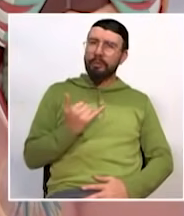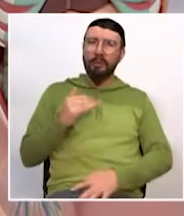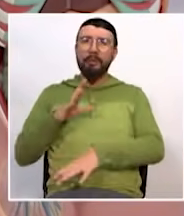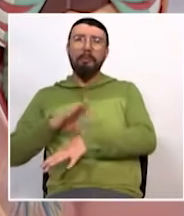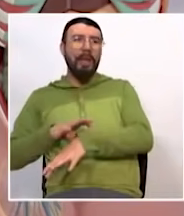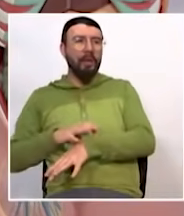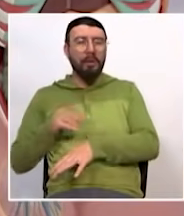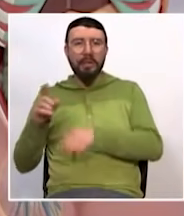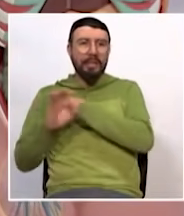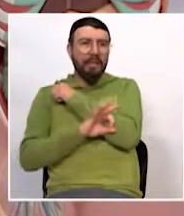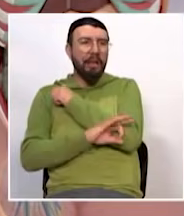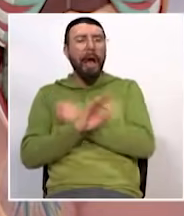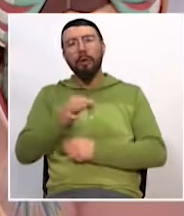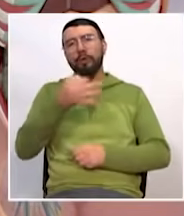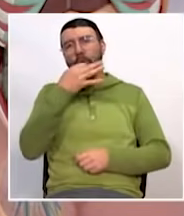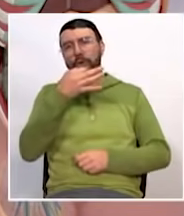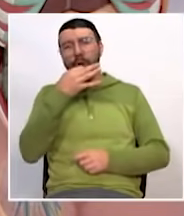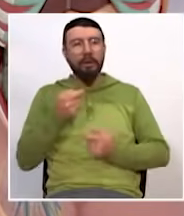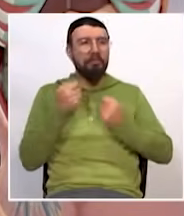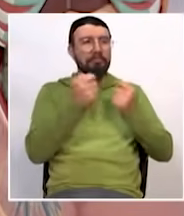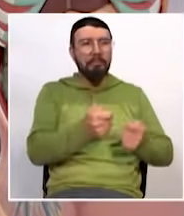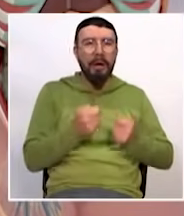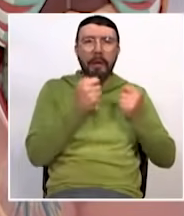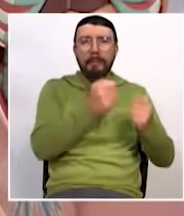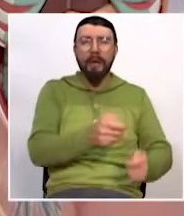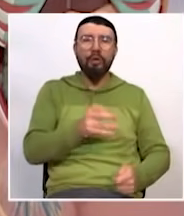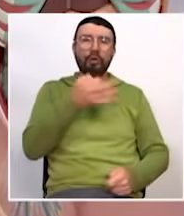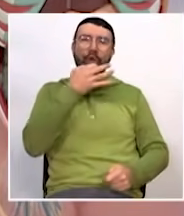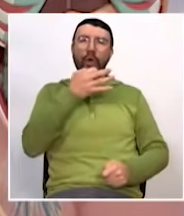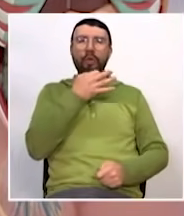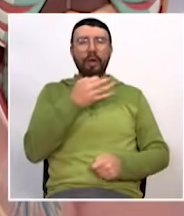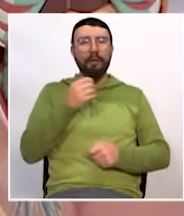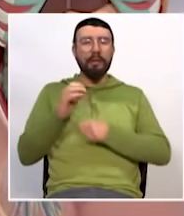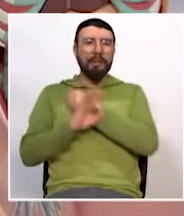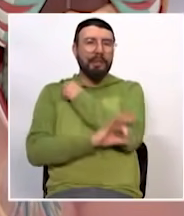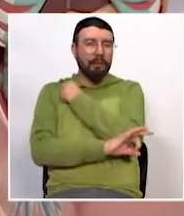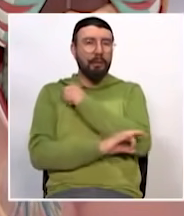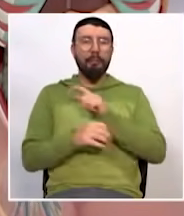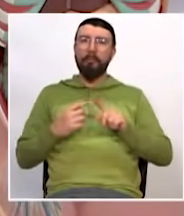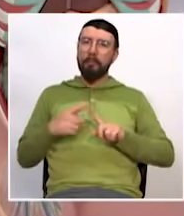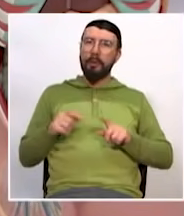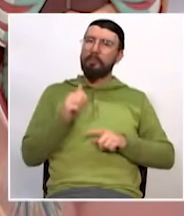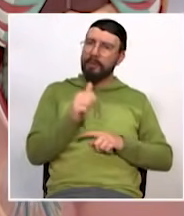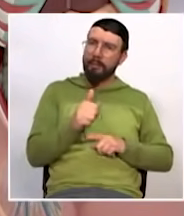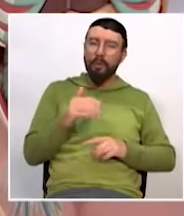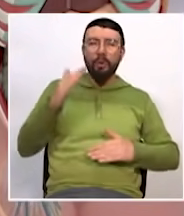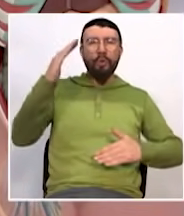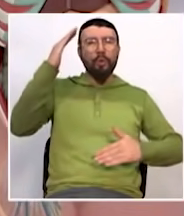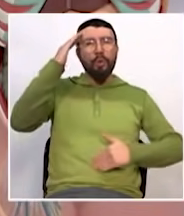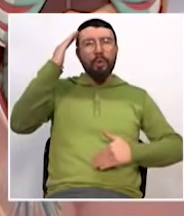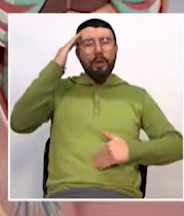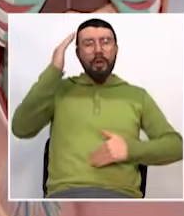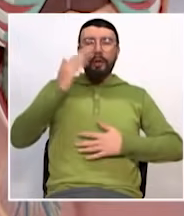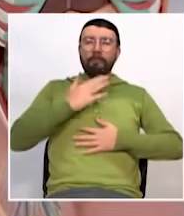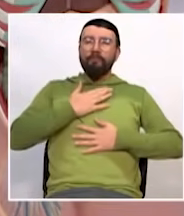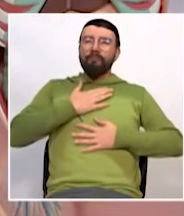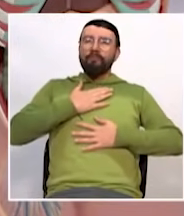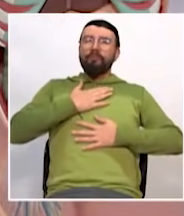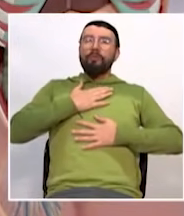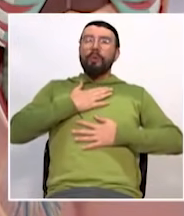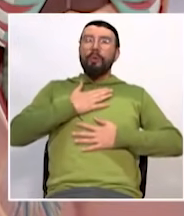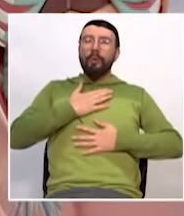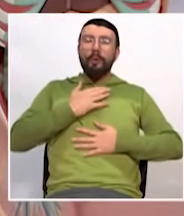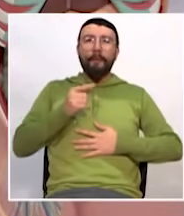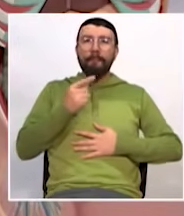y antidepresivos pero que se puede solucionar tomando conciencia o con el llamado estiramiento del